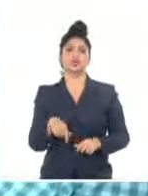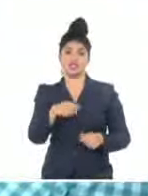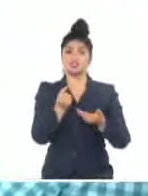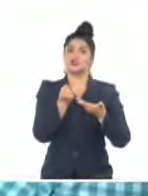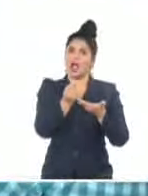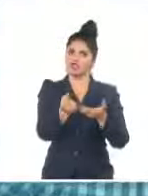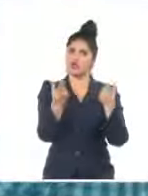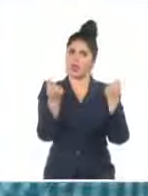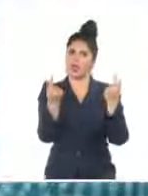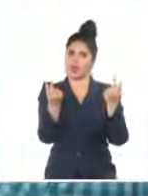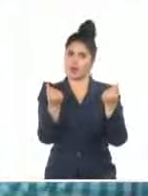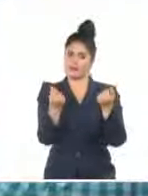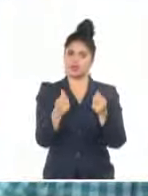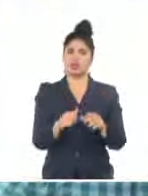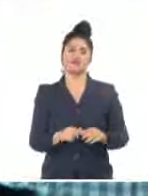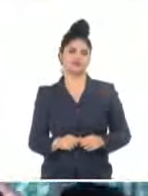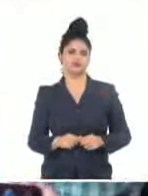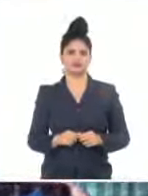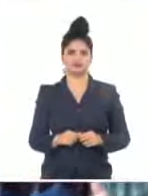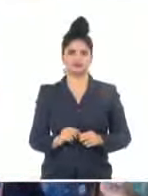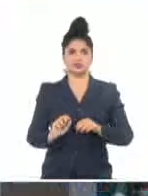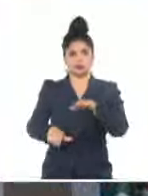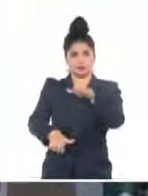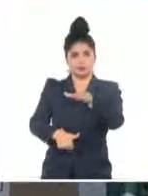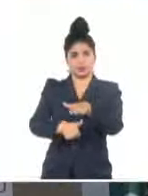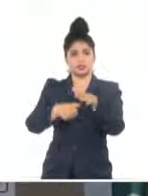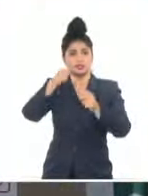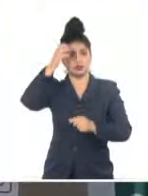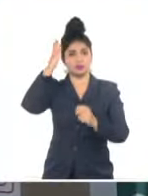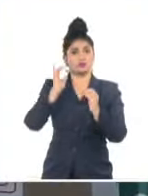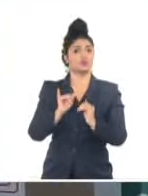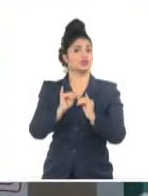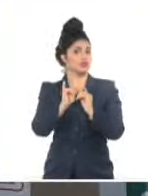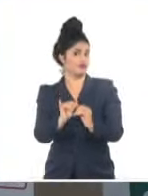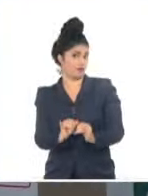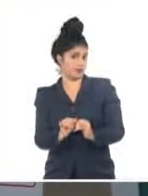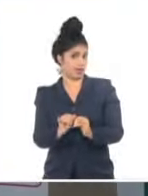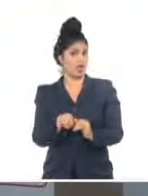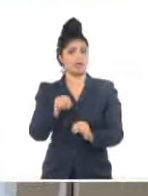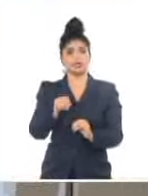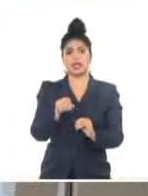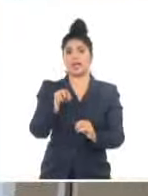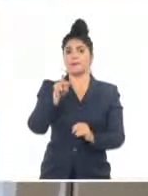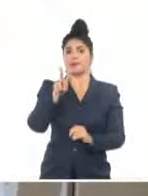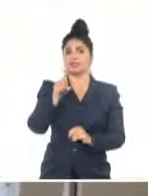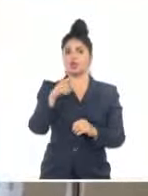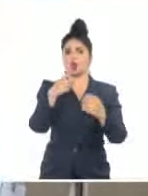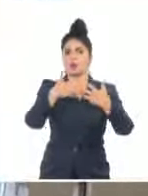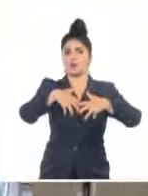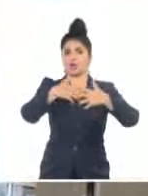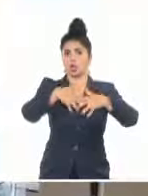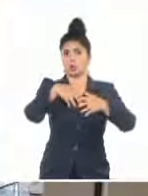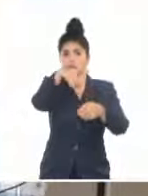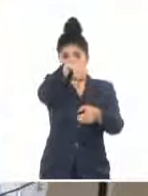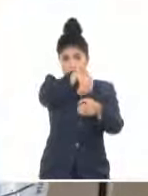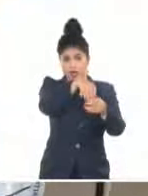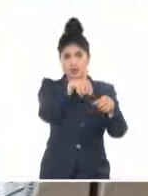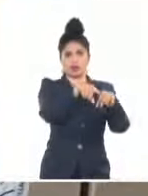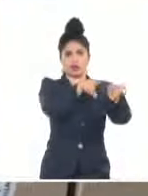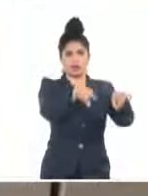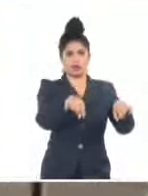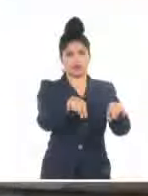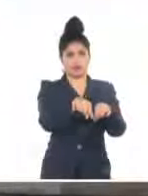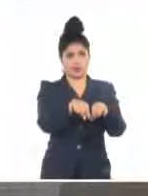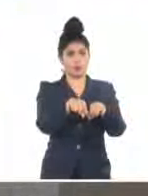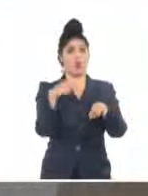los trabajadores, el jefe de Estado conoció que hoy 21 productos están en almacén, algunos de ellos desde agosto del